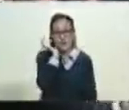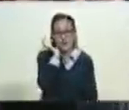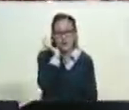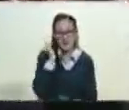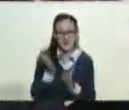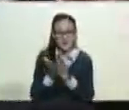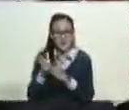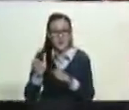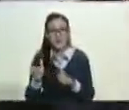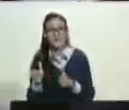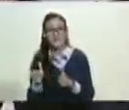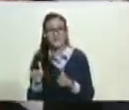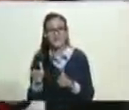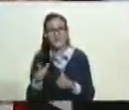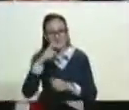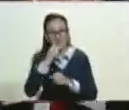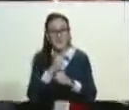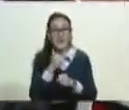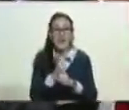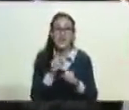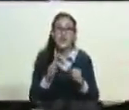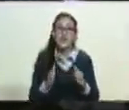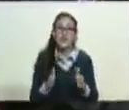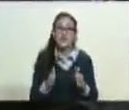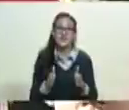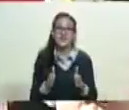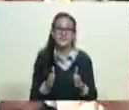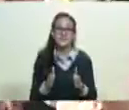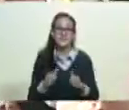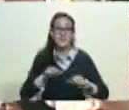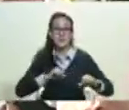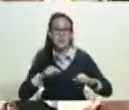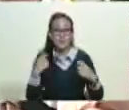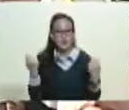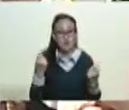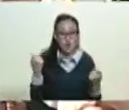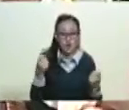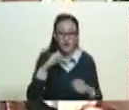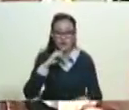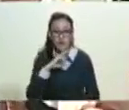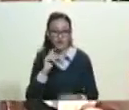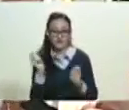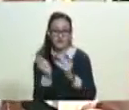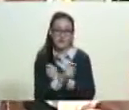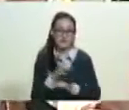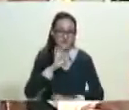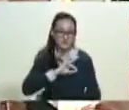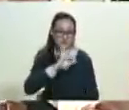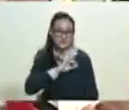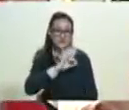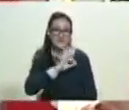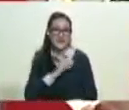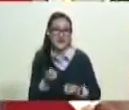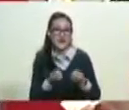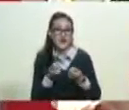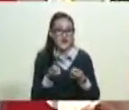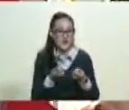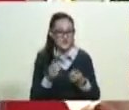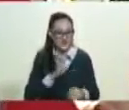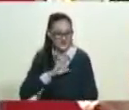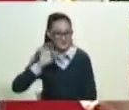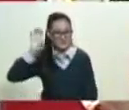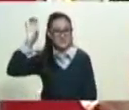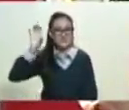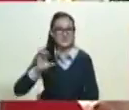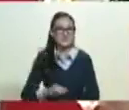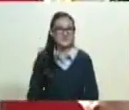los estudiantes, a los trabajadores, promotores históricos de la transformación social y económica de nuestra